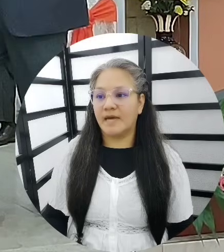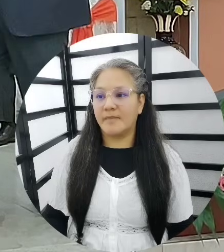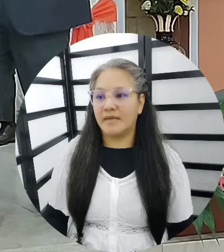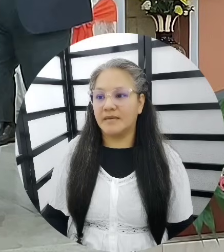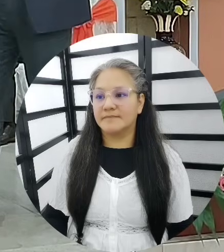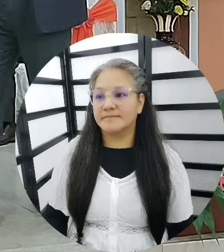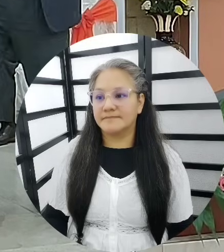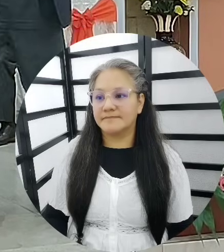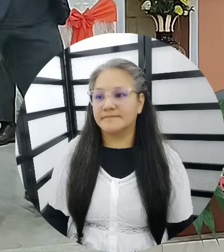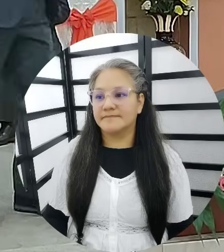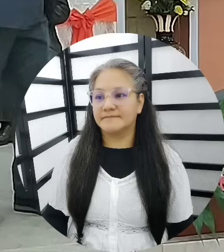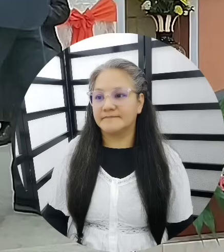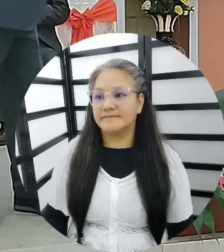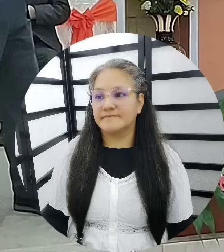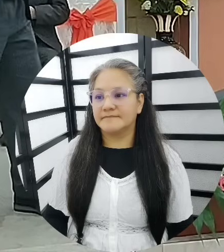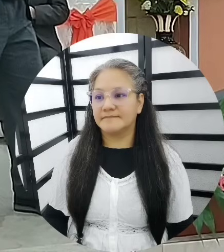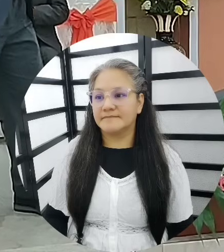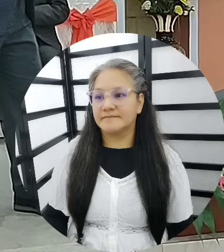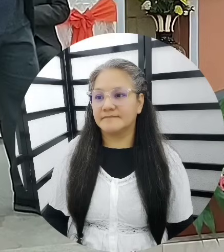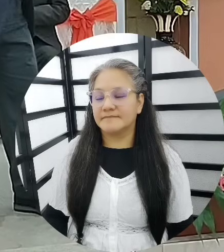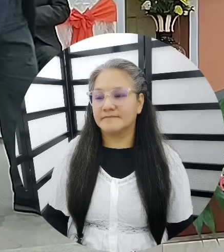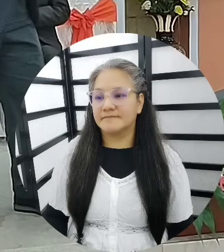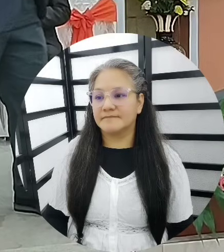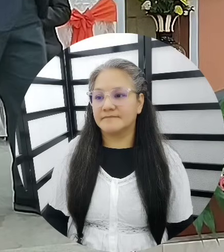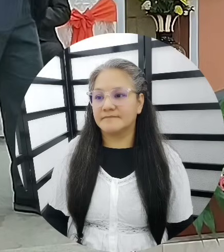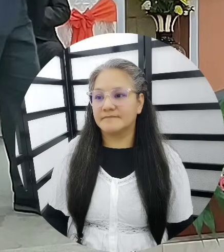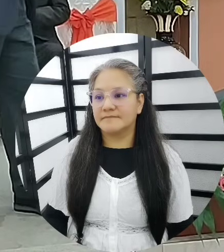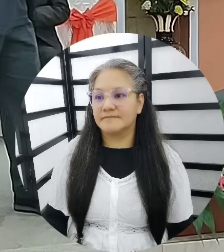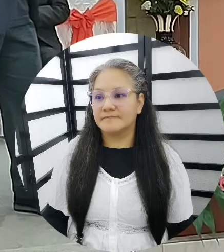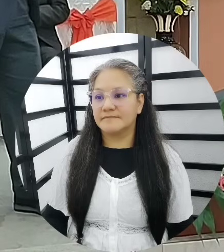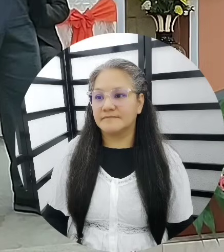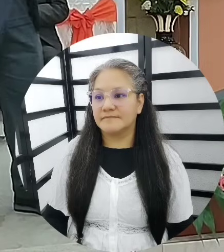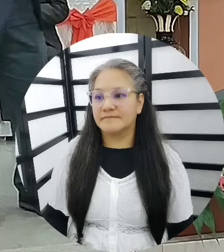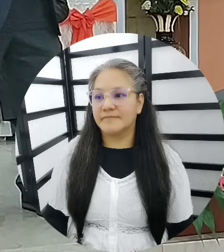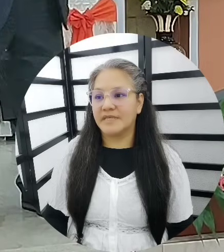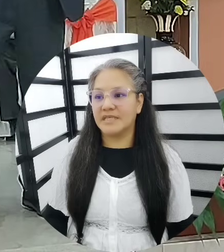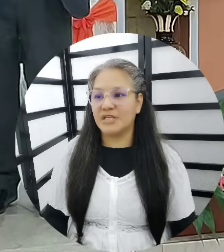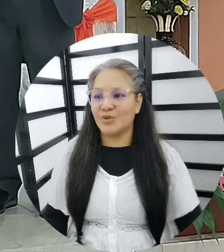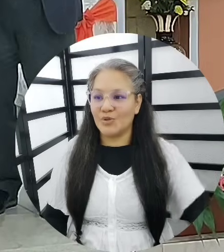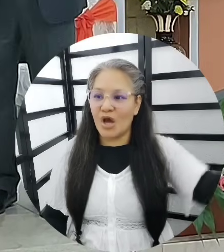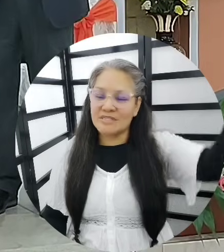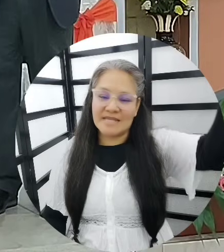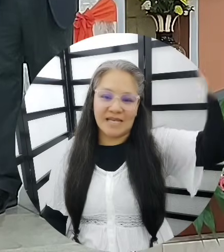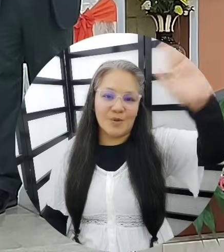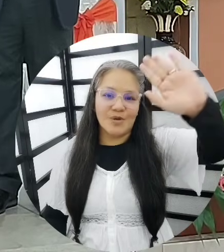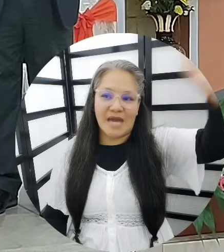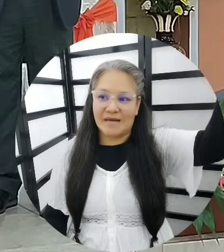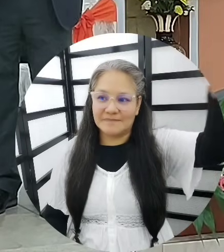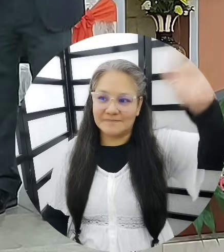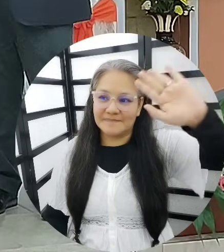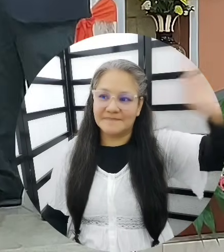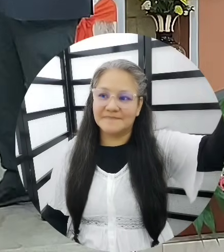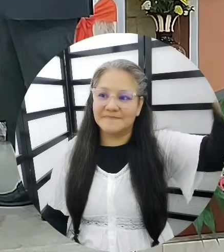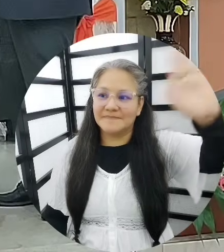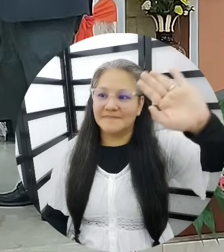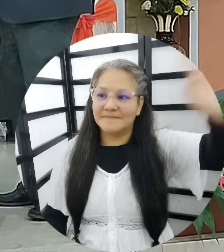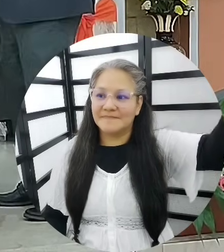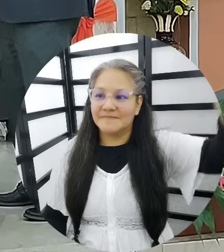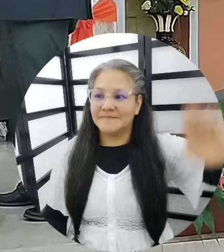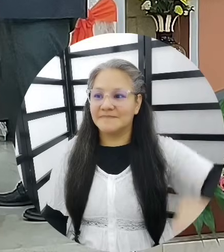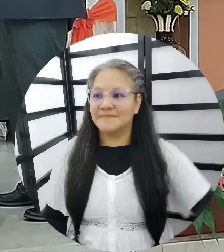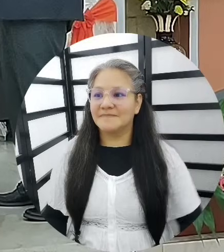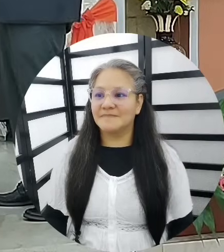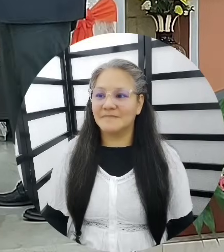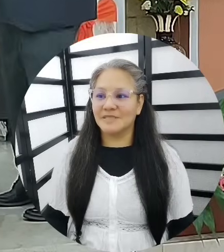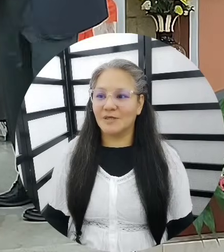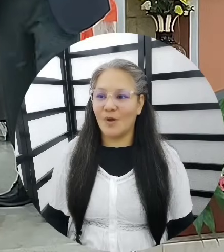montaña, componía un himno. Veía un ave, componía un himno. Veía flores y árboles y componía un himno. Miraba hacia el cielo,